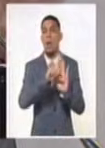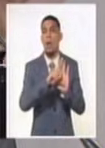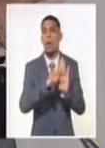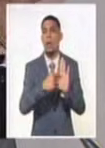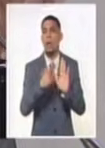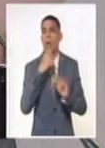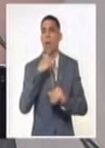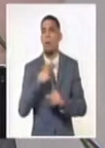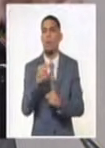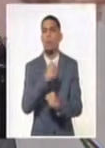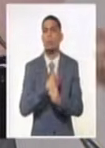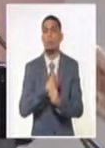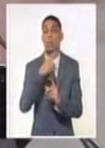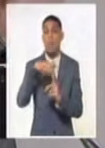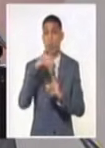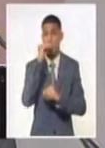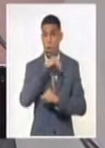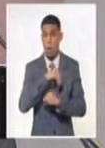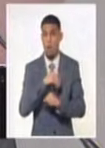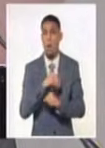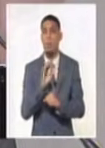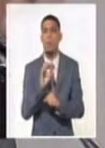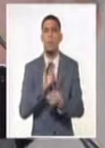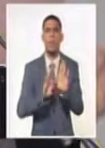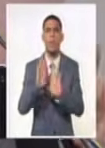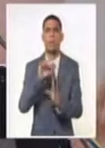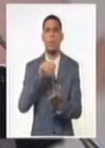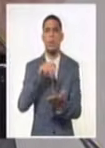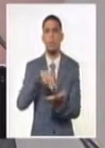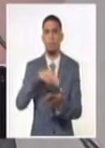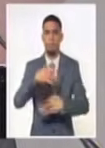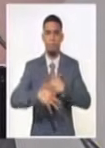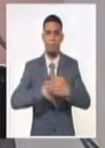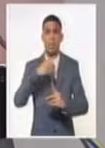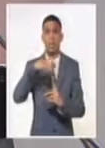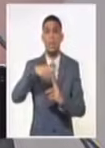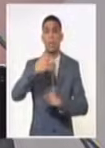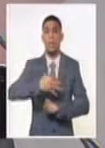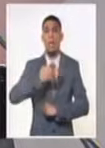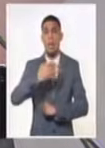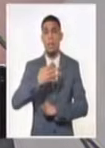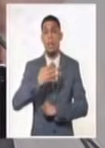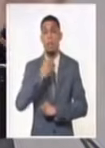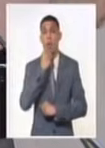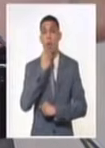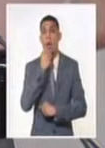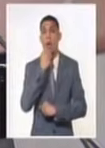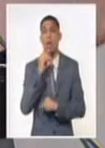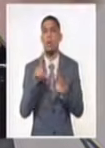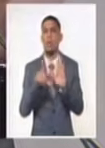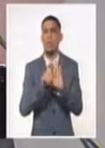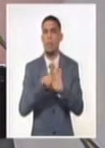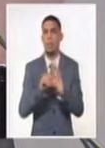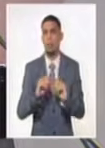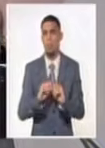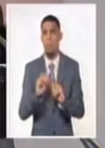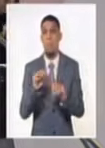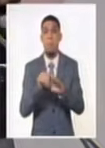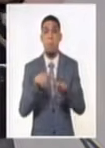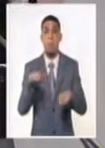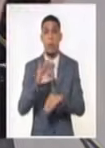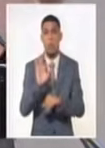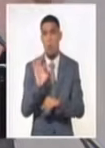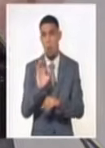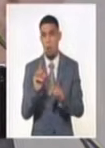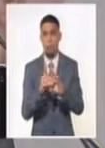las tecnologías para las defensas remotas, tanto de tesis de grado como de posgrado. Y doctorado. Y de doctorado. O sea, se